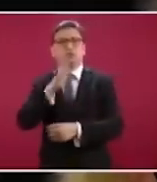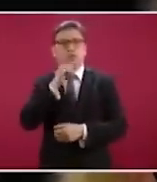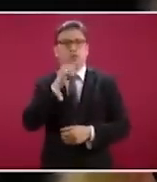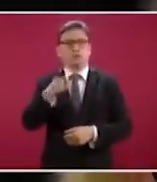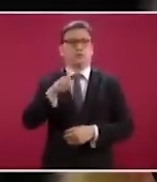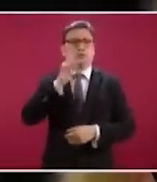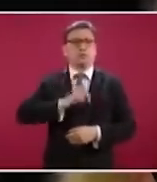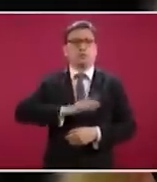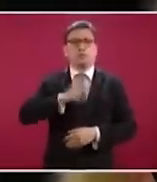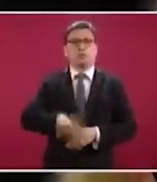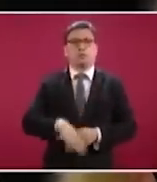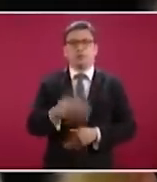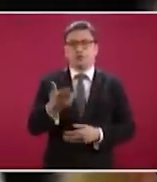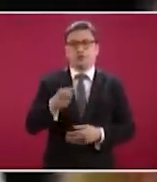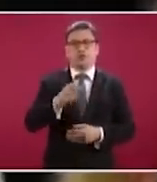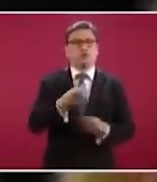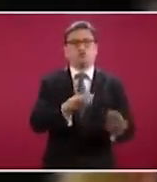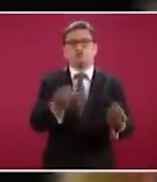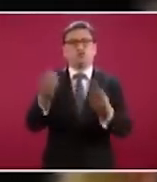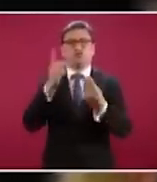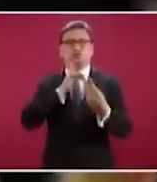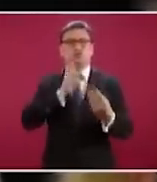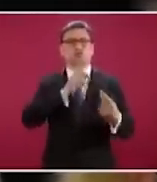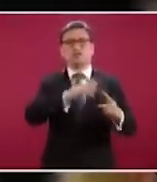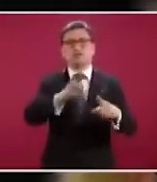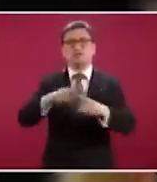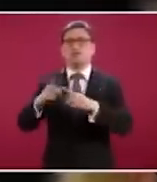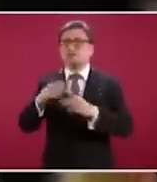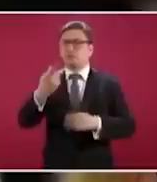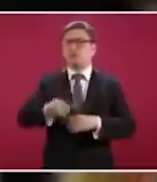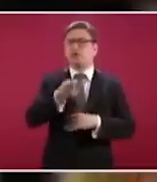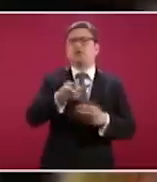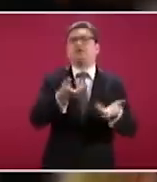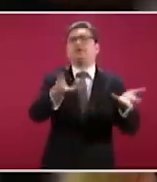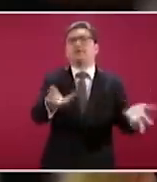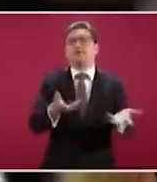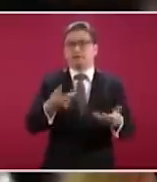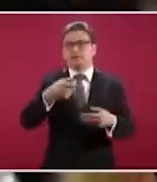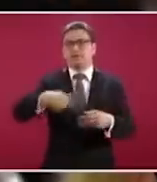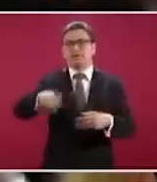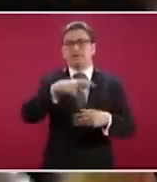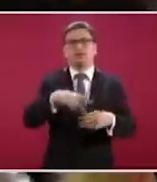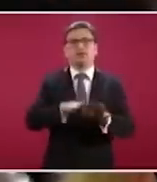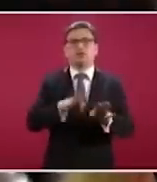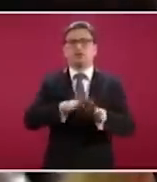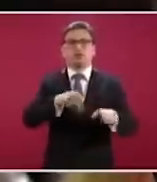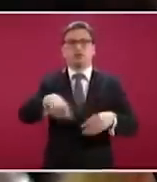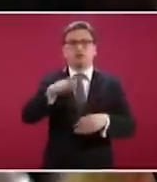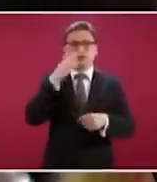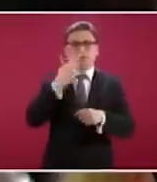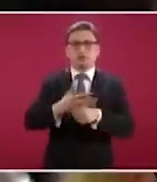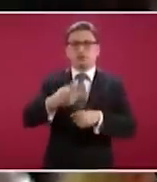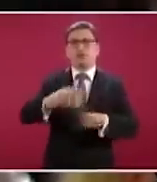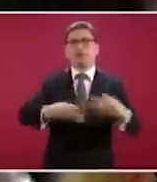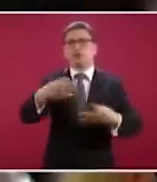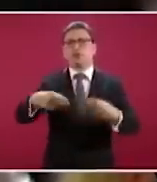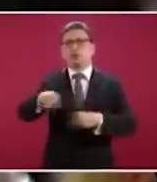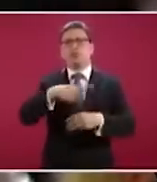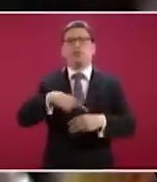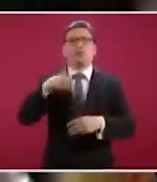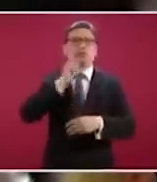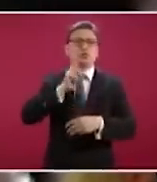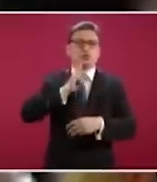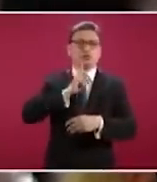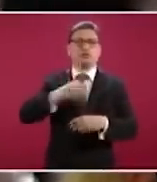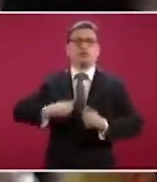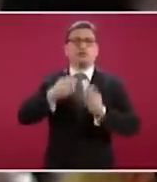de esta mujer, como en el caso de muchas mujeres más? Preguntarle entonces, ¿qué se va a hacer en los mecanismos de justicia para proteger la vida de las mujeres? Y